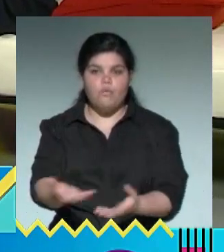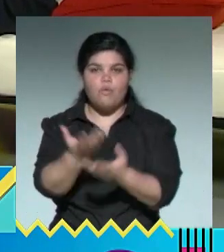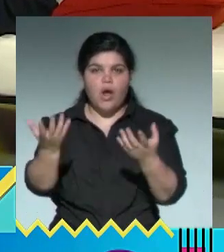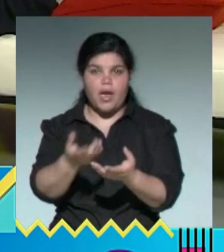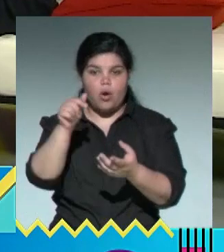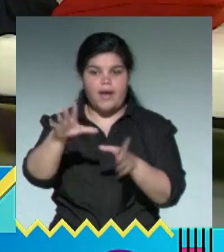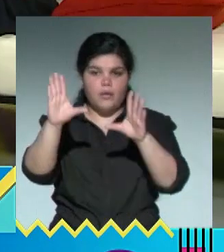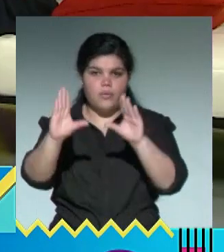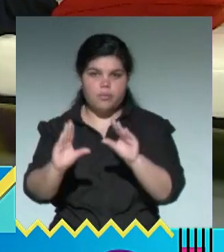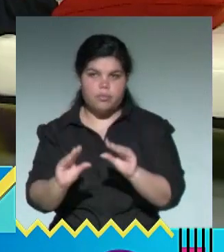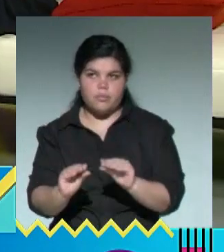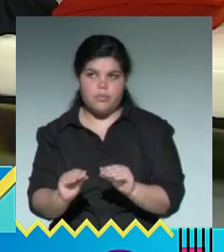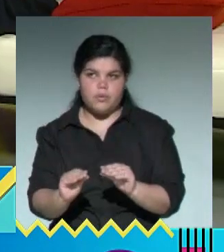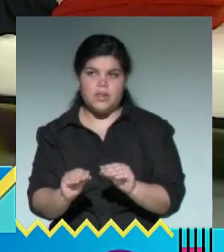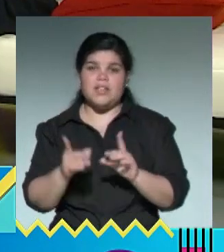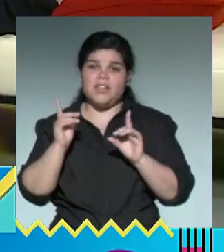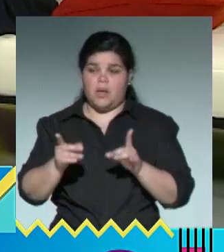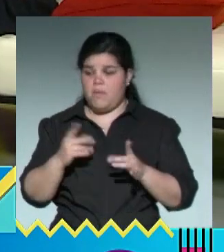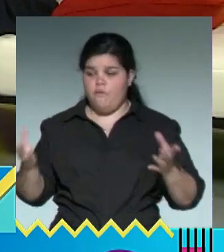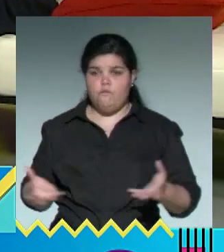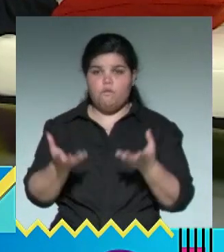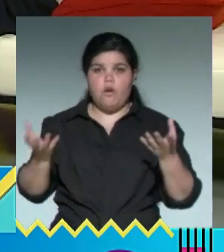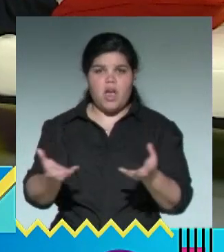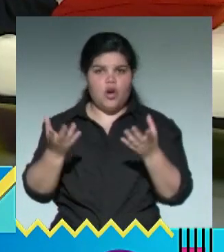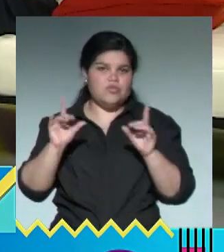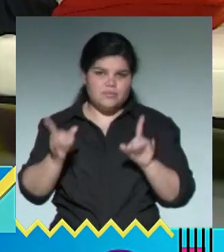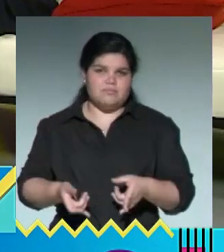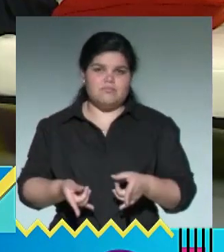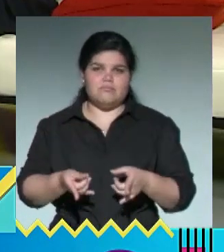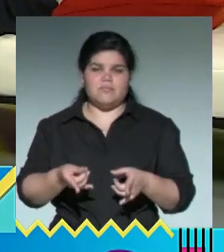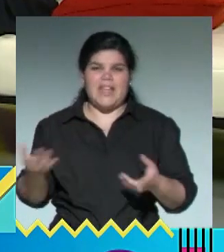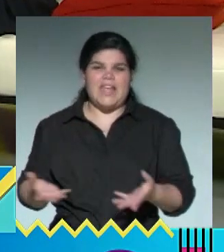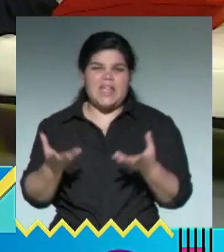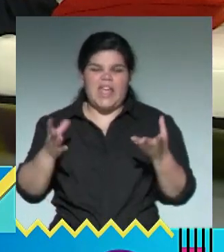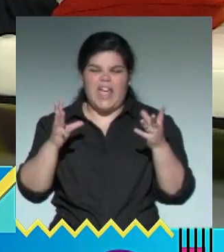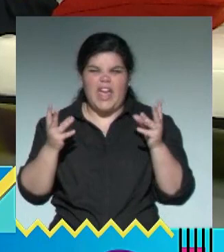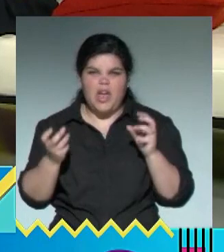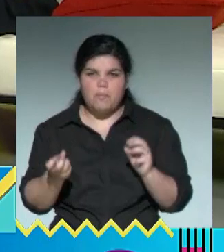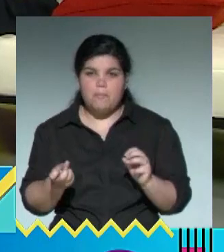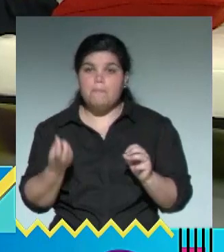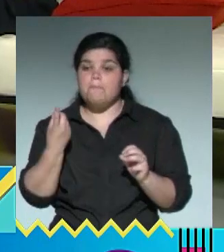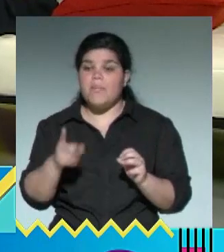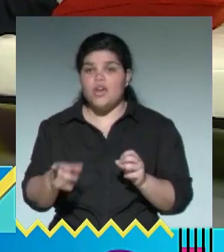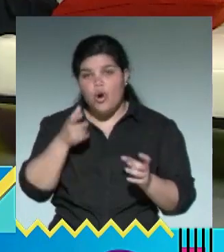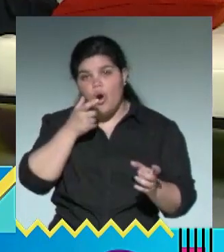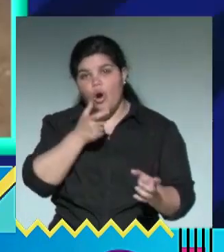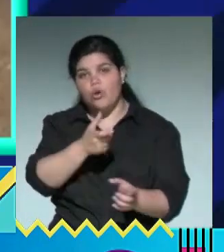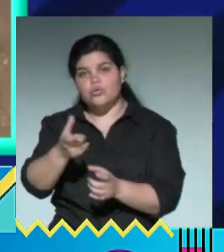también, pero lamentablemente lo que tenés que evitar es que siga hacia atrás, o sea, vos lo tenés que frenar ahí.